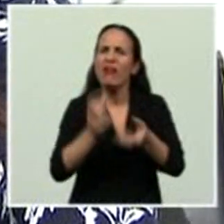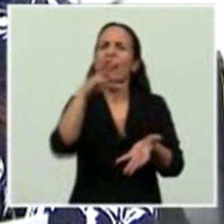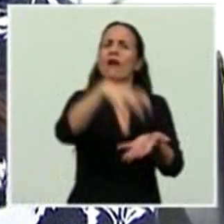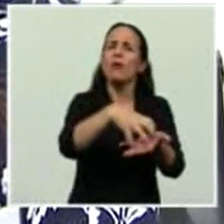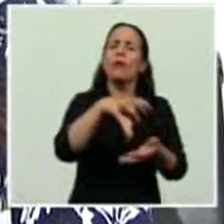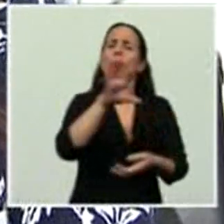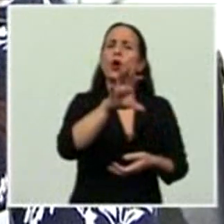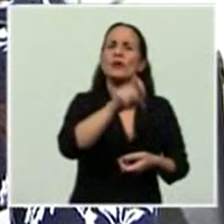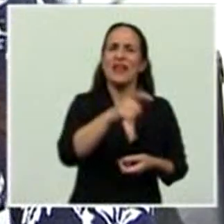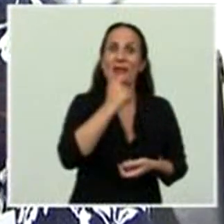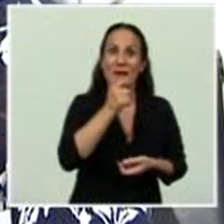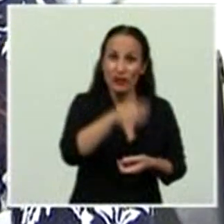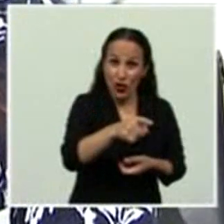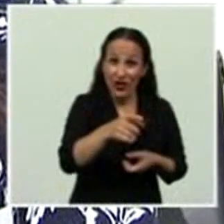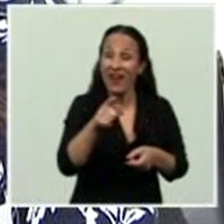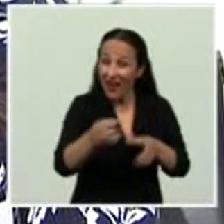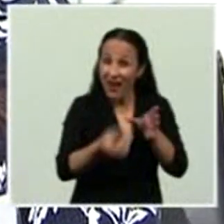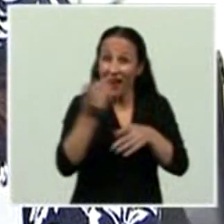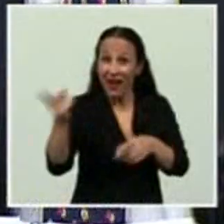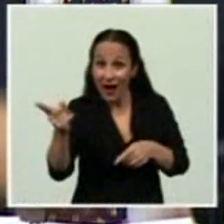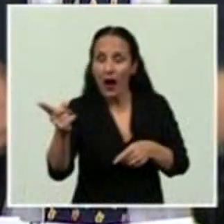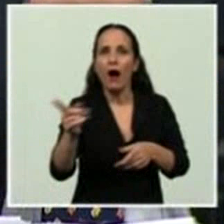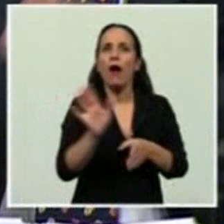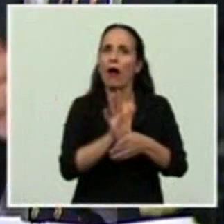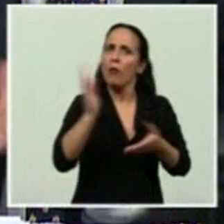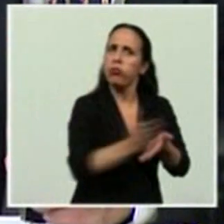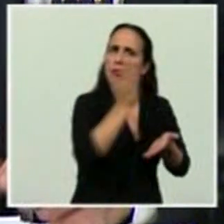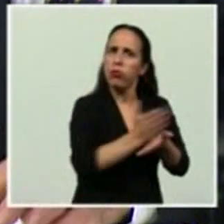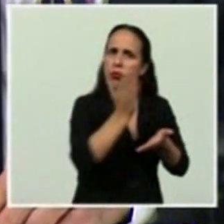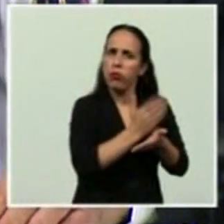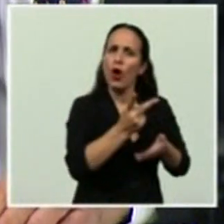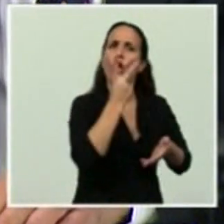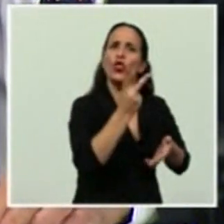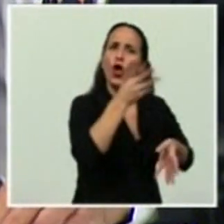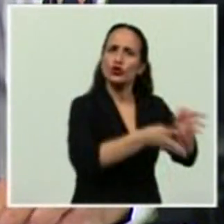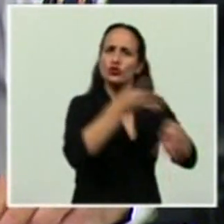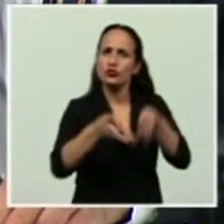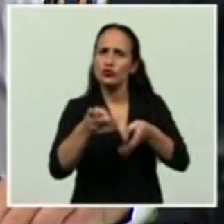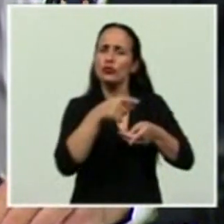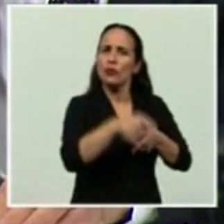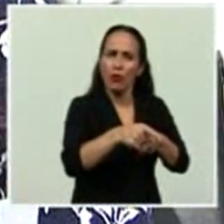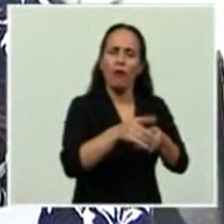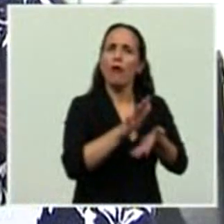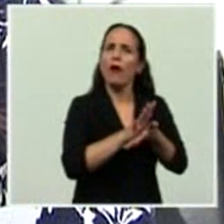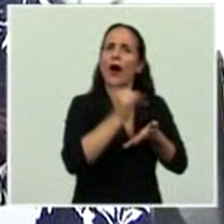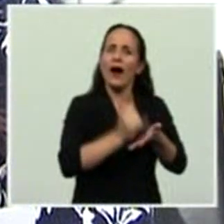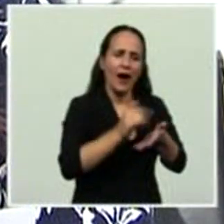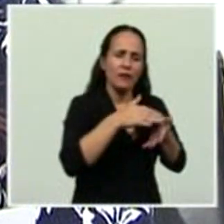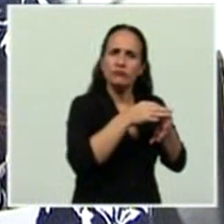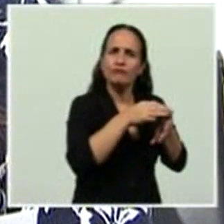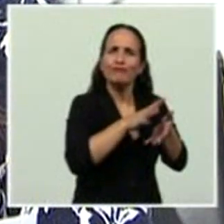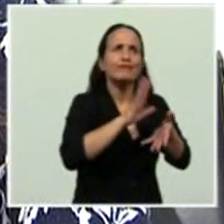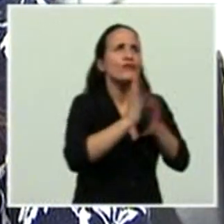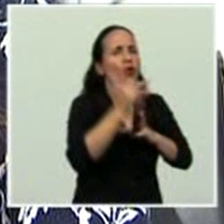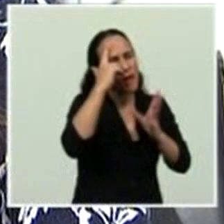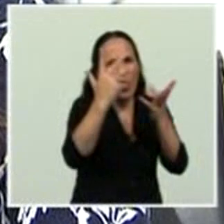Mendoza que permitió lograr la misma producción con dos reactores en serie de 2 m cúbicos totalmente